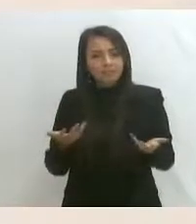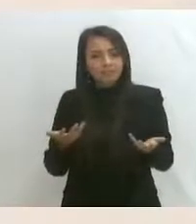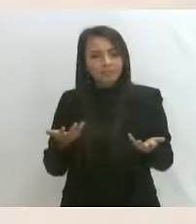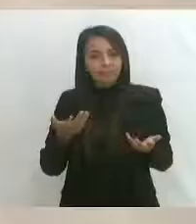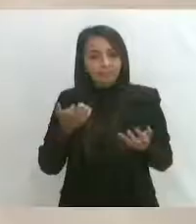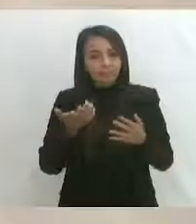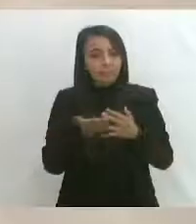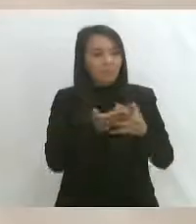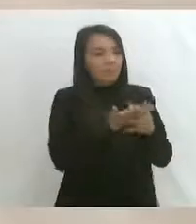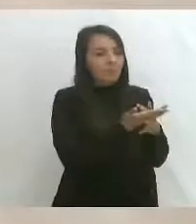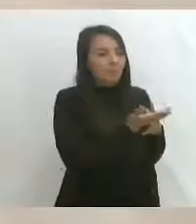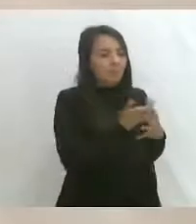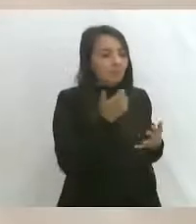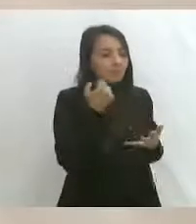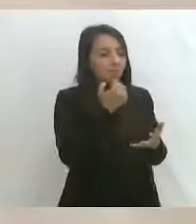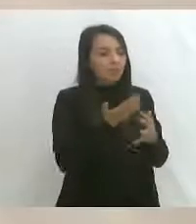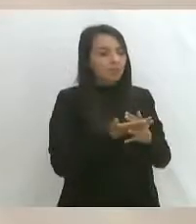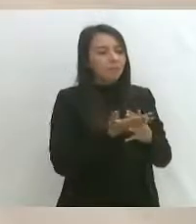reparto.